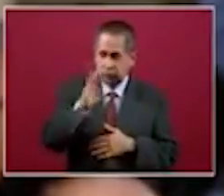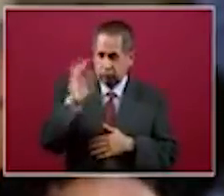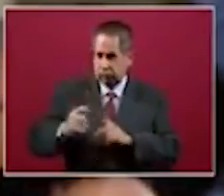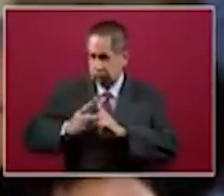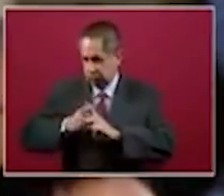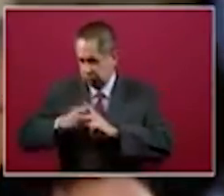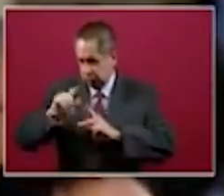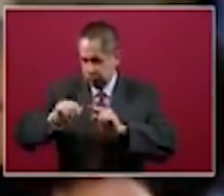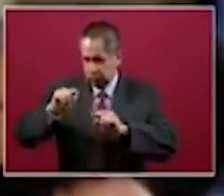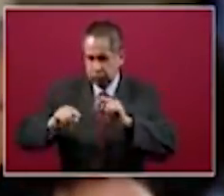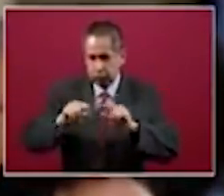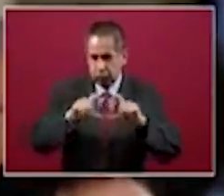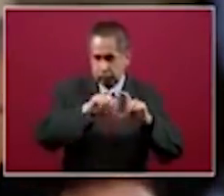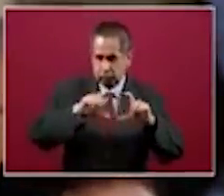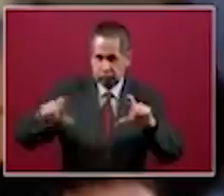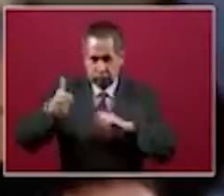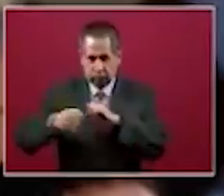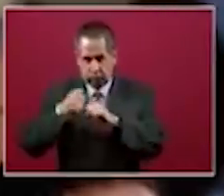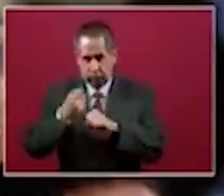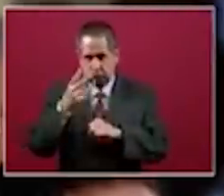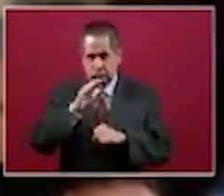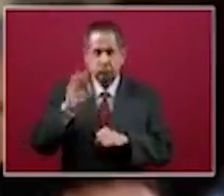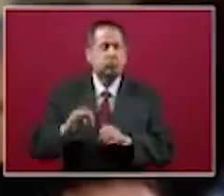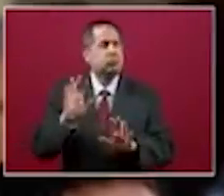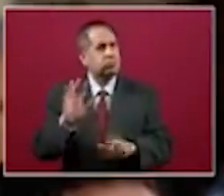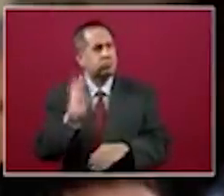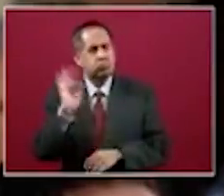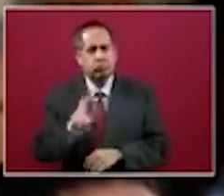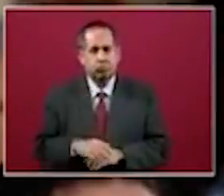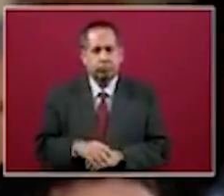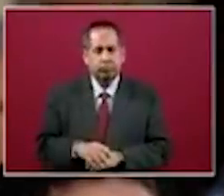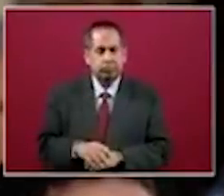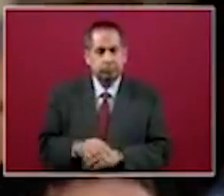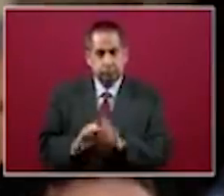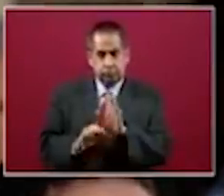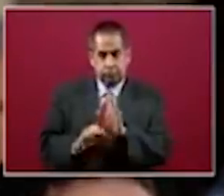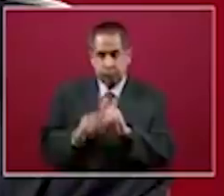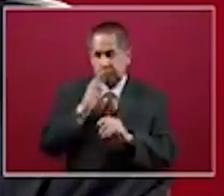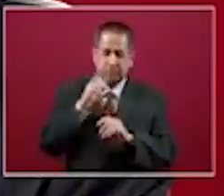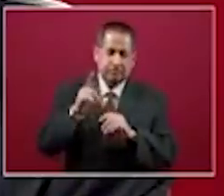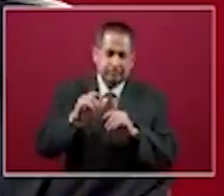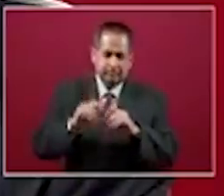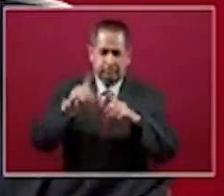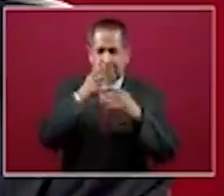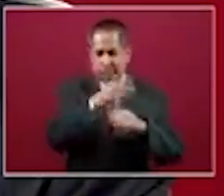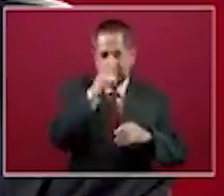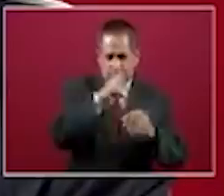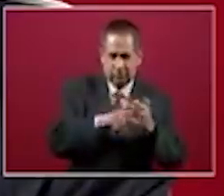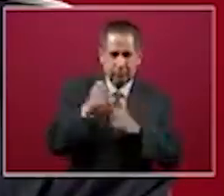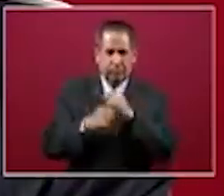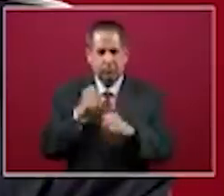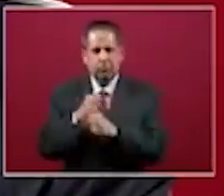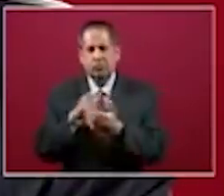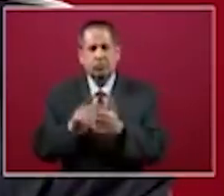promedio, ¿verdad?, en el sexenio. Sí. Si se creciera a los números, a los mejores escenarios que pone el Banco de México en